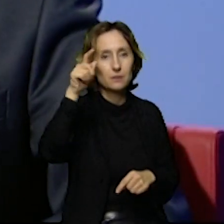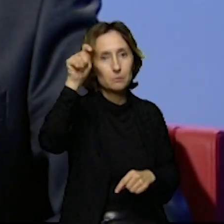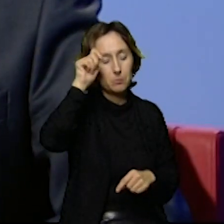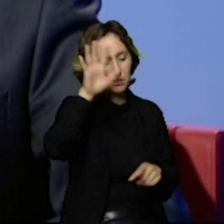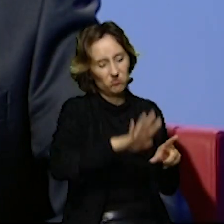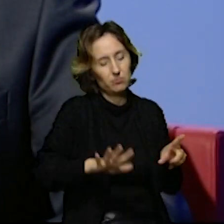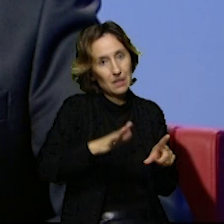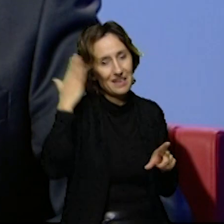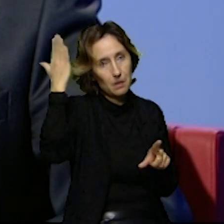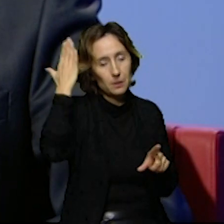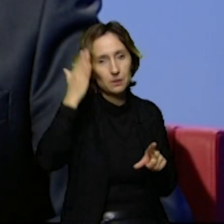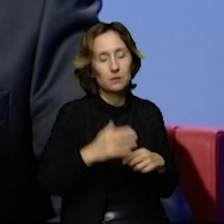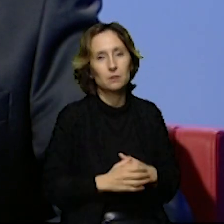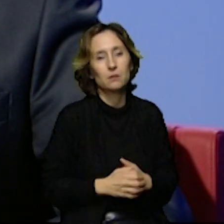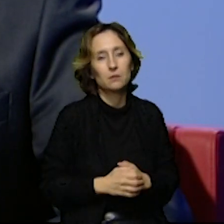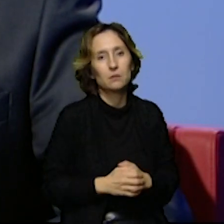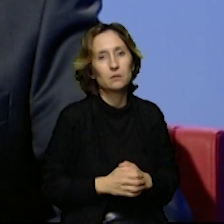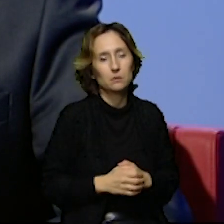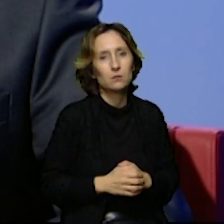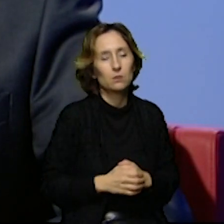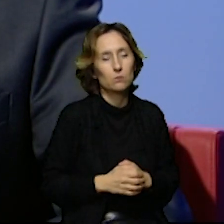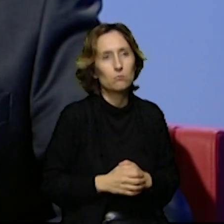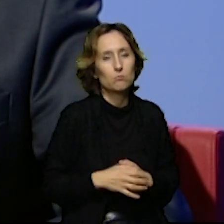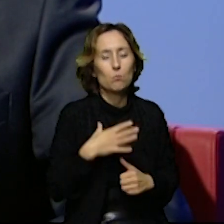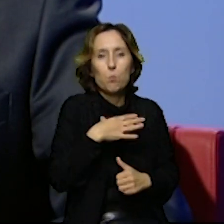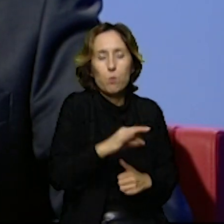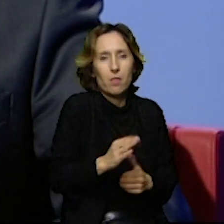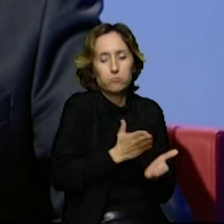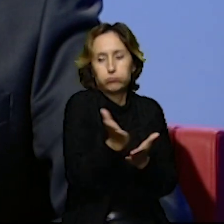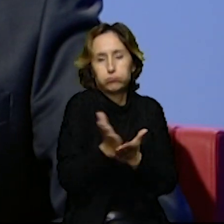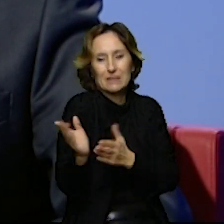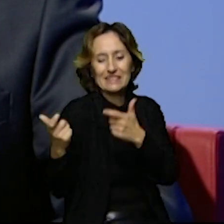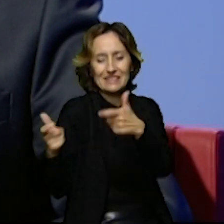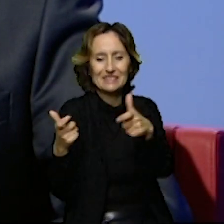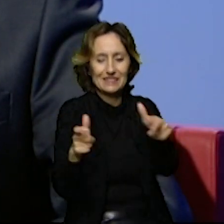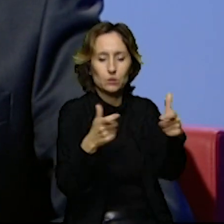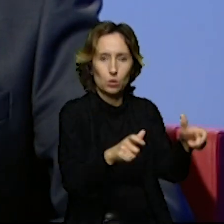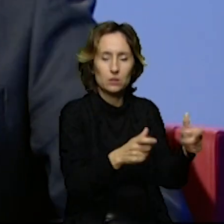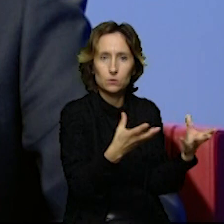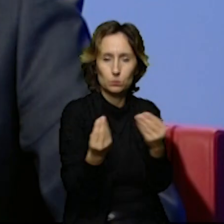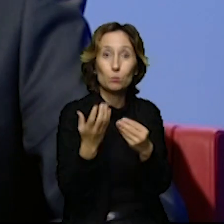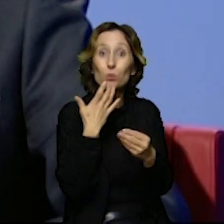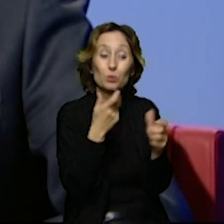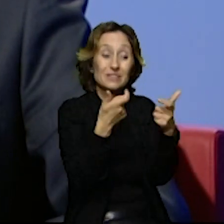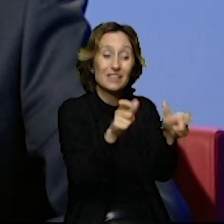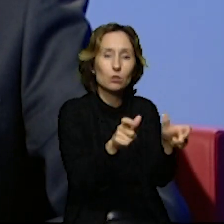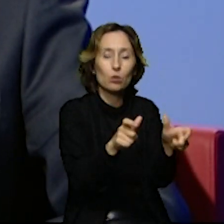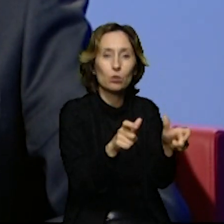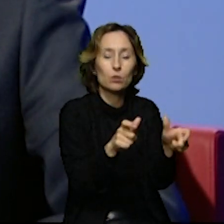su conjunto, tiene muchas posibilidades en una serie de sectores. Por ejemplo, el sector